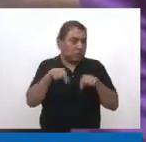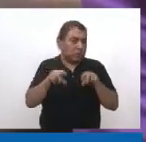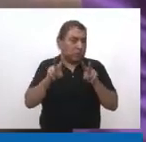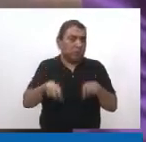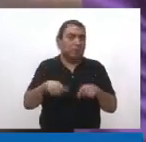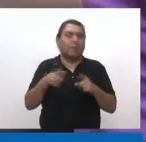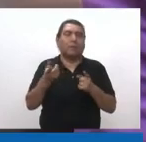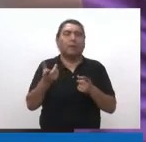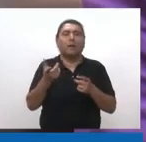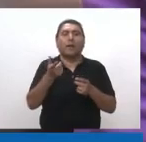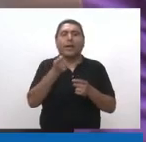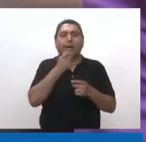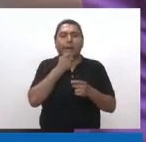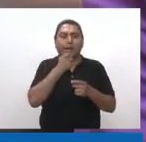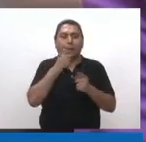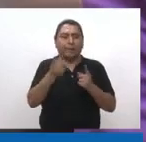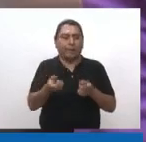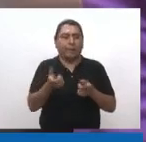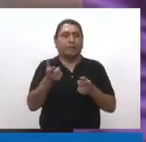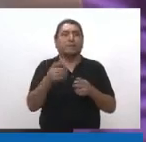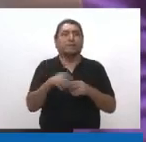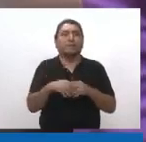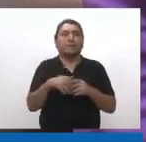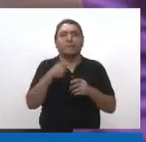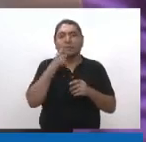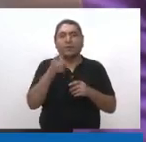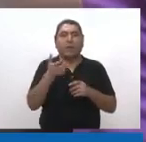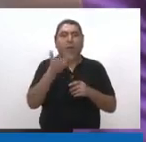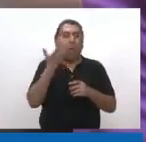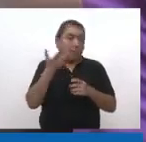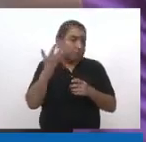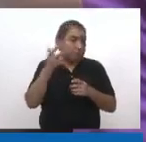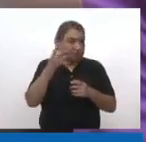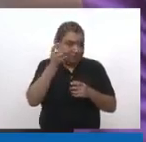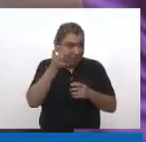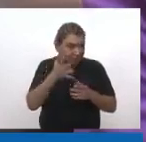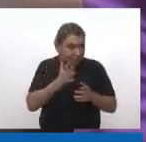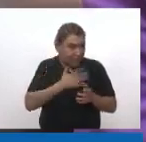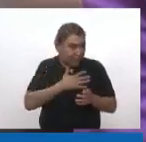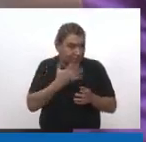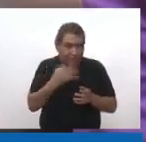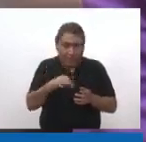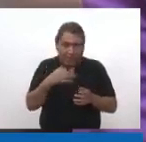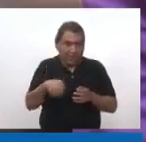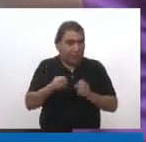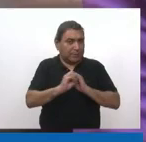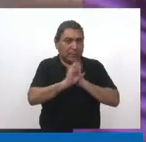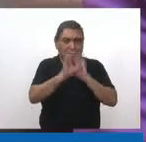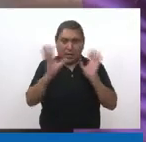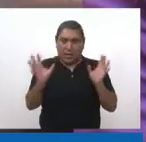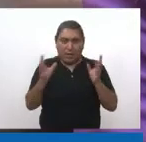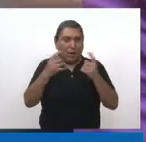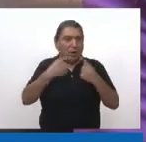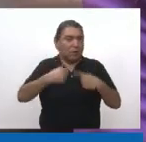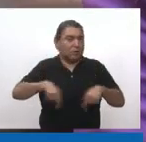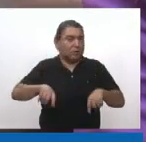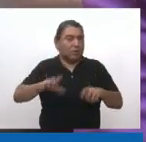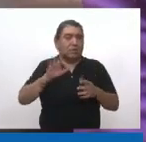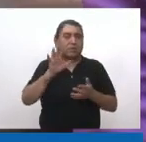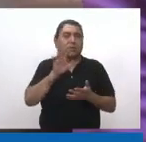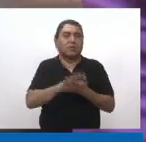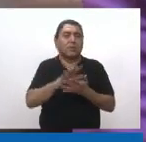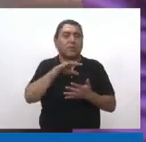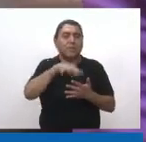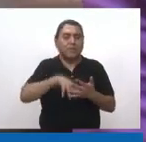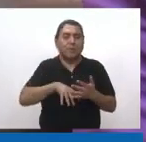doctrina, ejemplos. Si soy redundante, perdónenme, pero creo que hay que dejar bien en claro las versiones taquigráficas porque son siempre fuentes